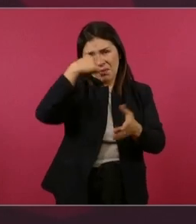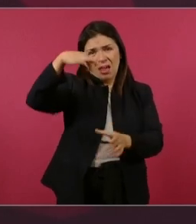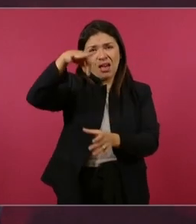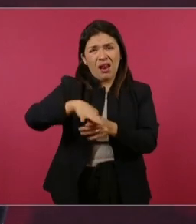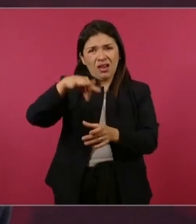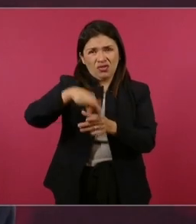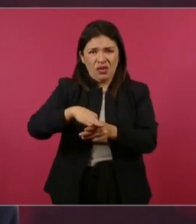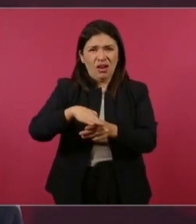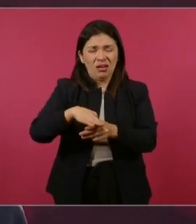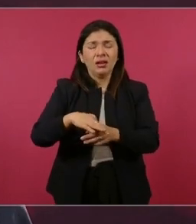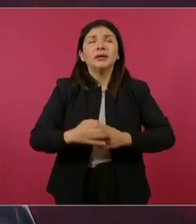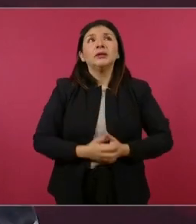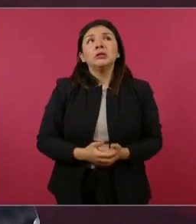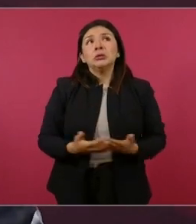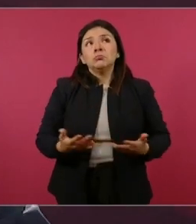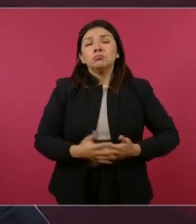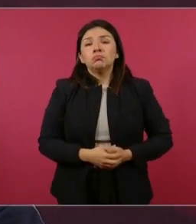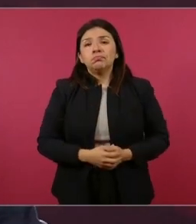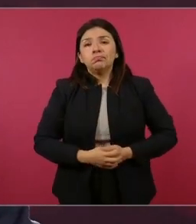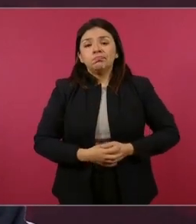electoral.